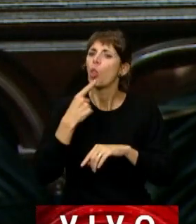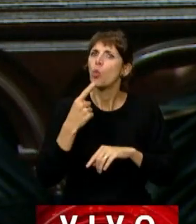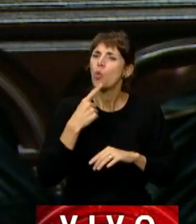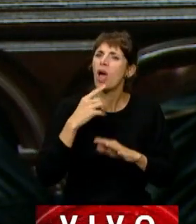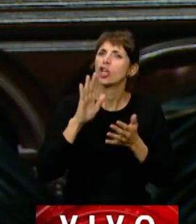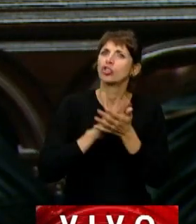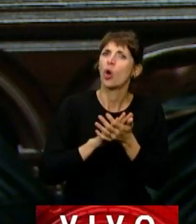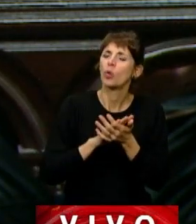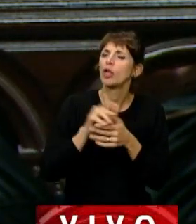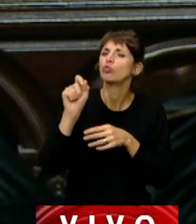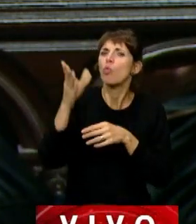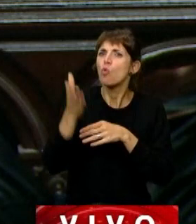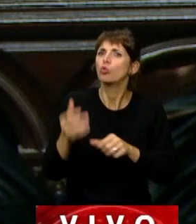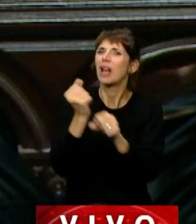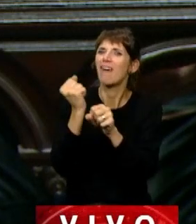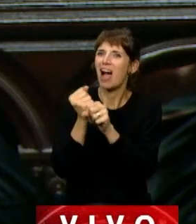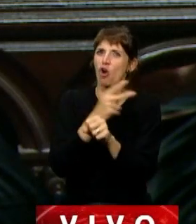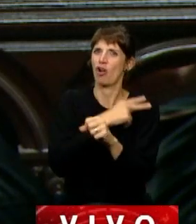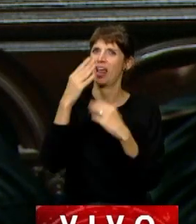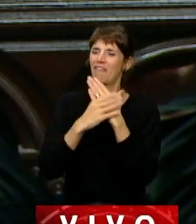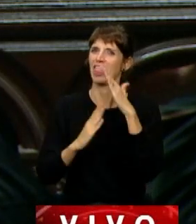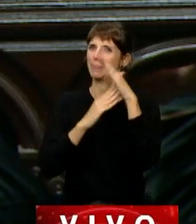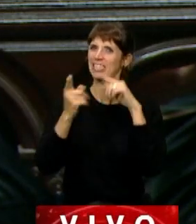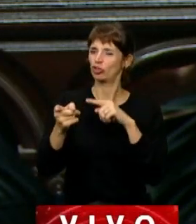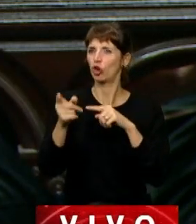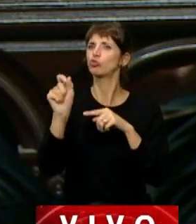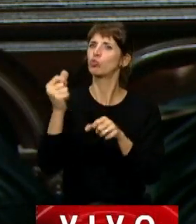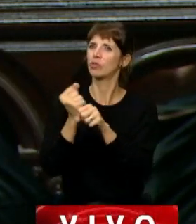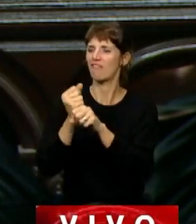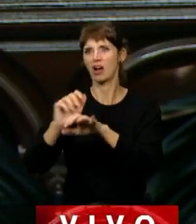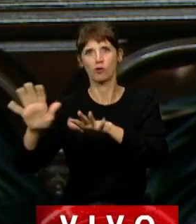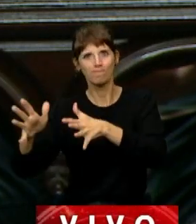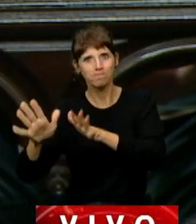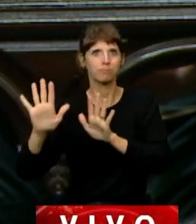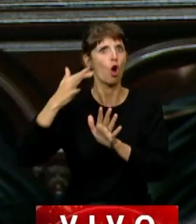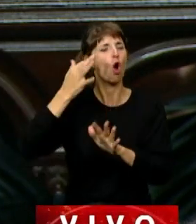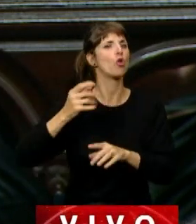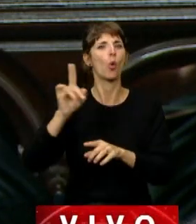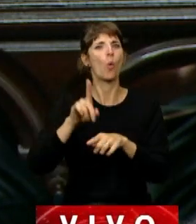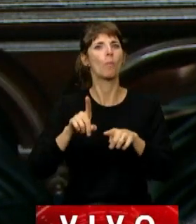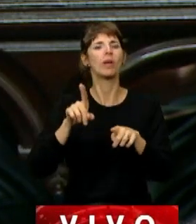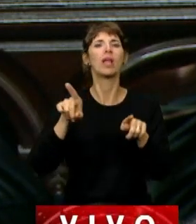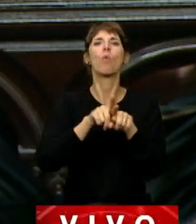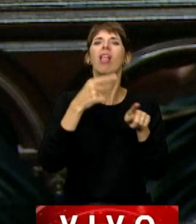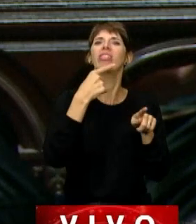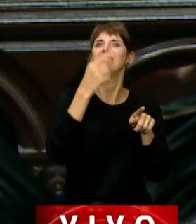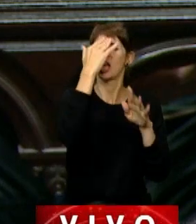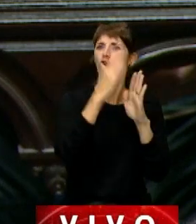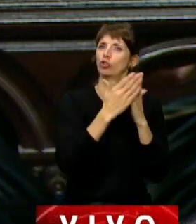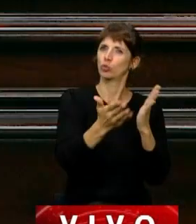calidad en torno de jefe de gabinete y su cumplimiento estricto de lo que indica la Constitución Nacional. Yo le quiero decir con